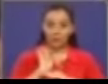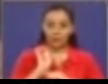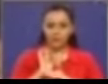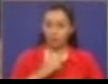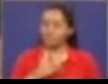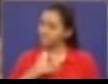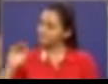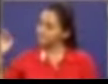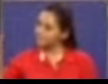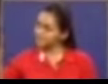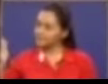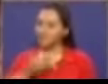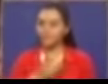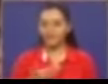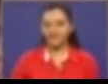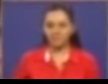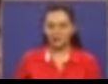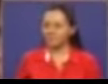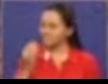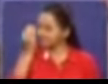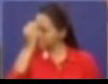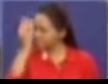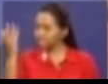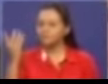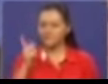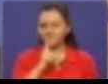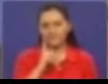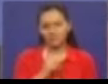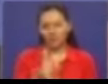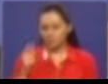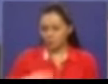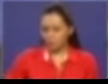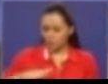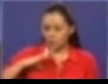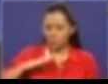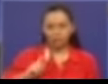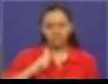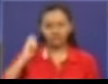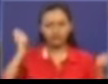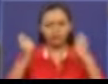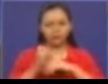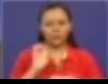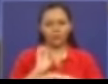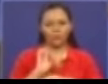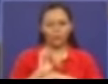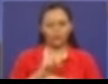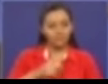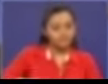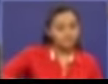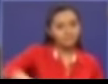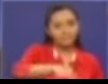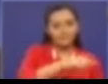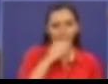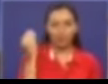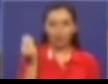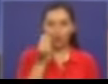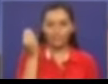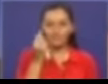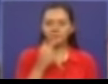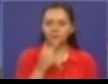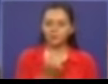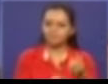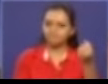presidente, estamos orgullosos de este proceso de transformación de nuestro país. La juventud ahora le